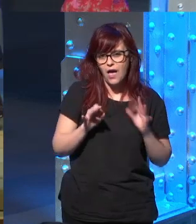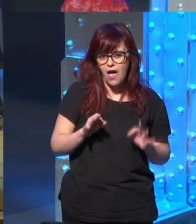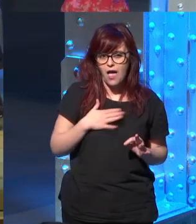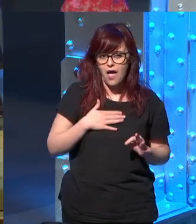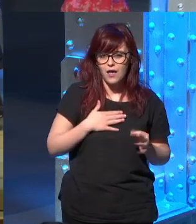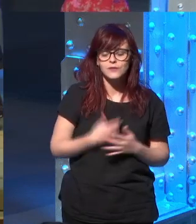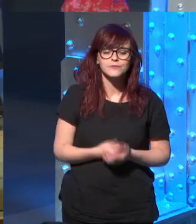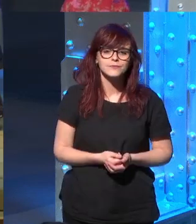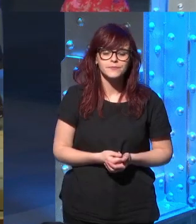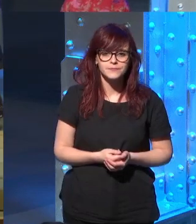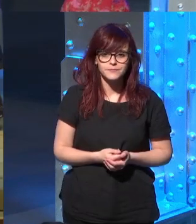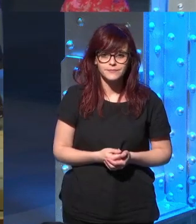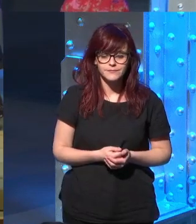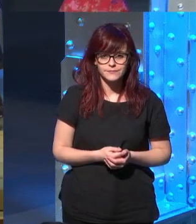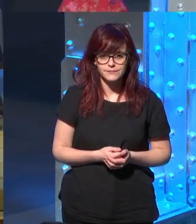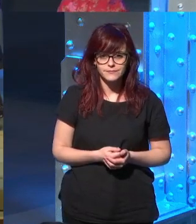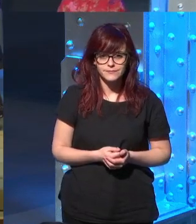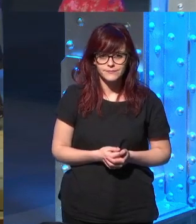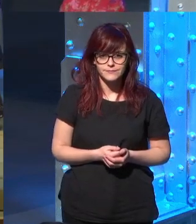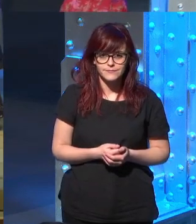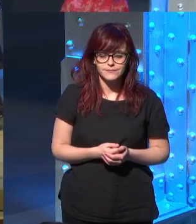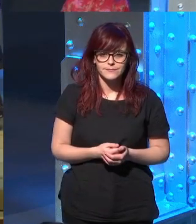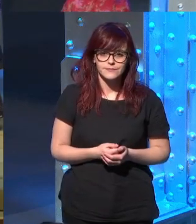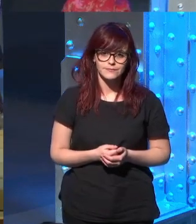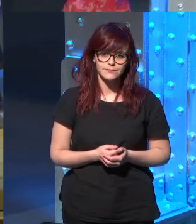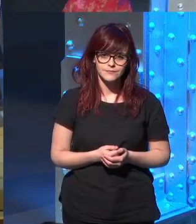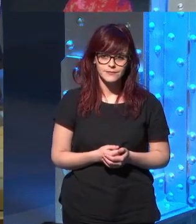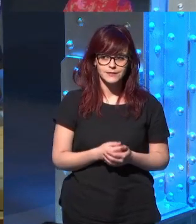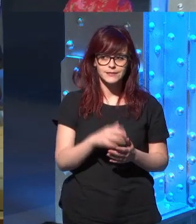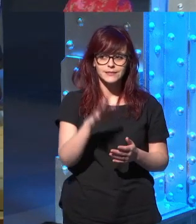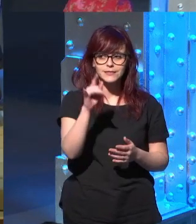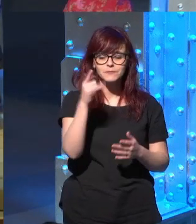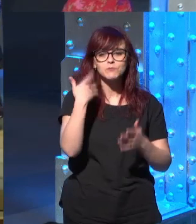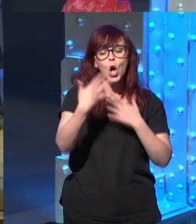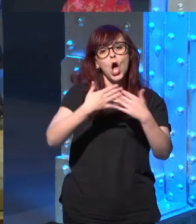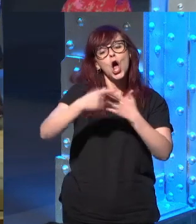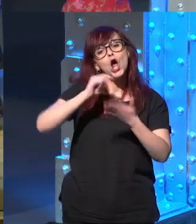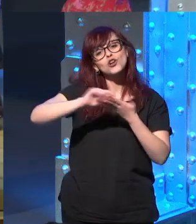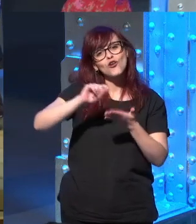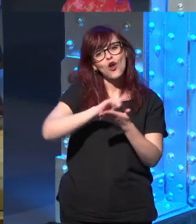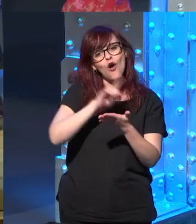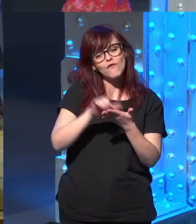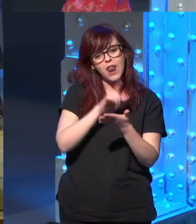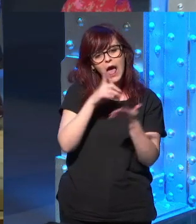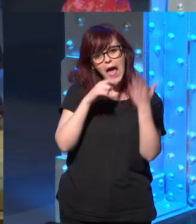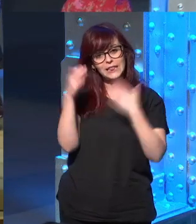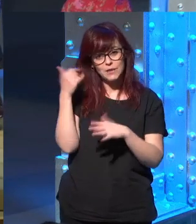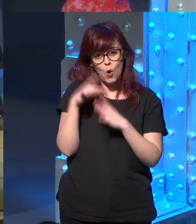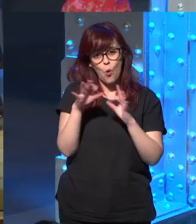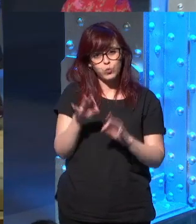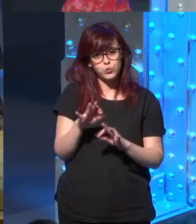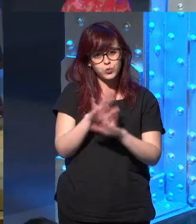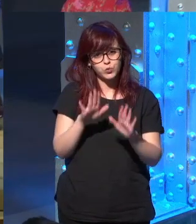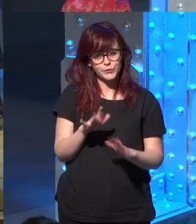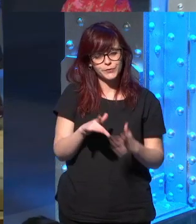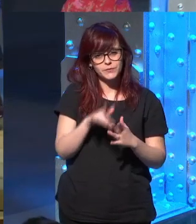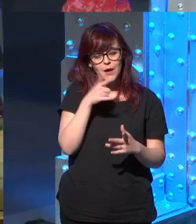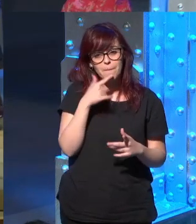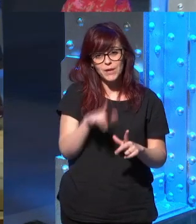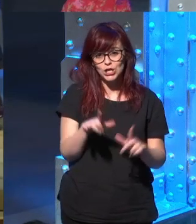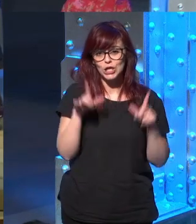¿Estáis de acuerdo? Sí. Sí, a mí me pasa que tanto en la anterior novela como en la que ahora acabo de terminar, la protagonista no